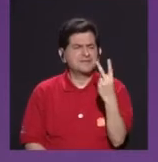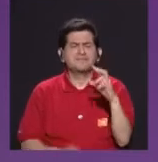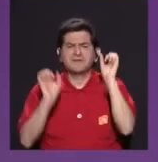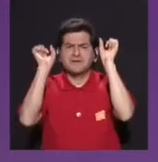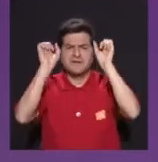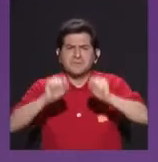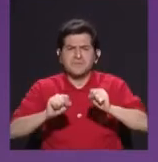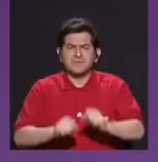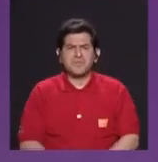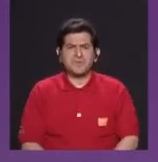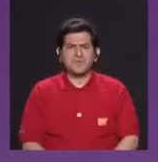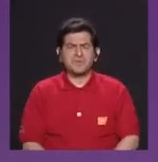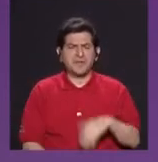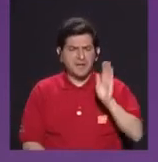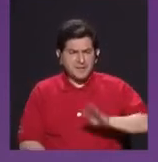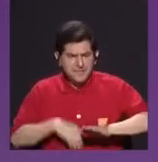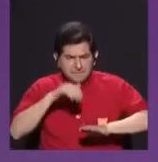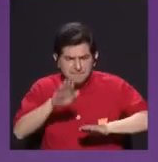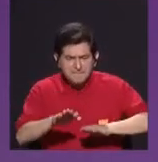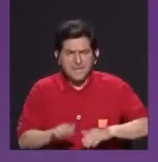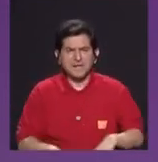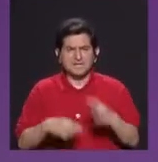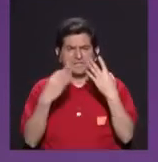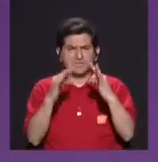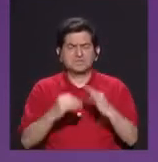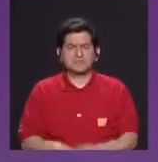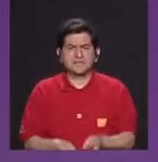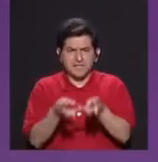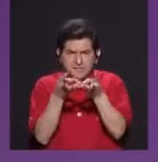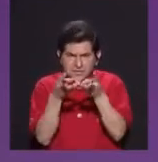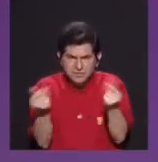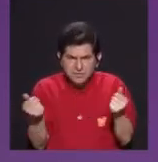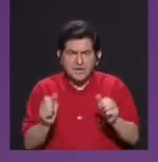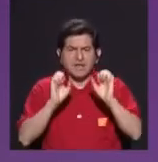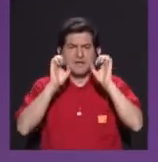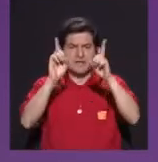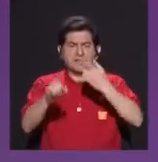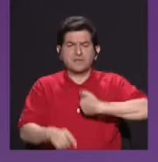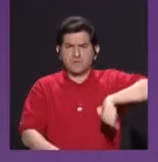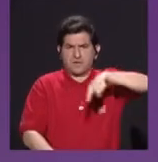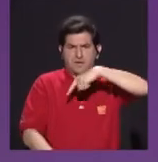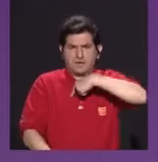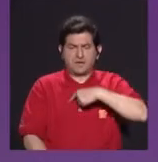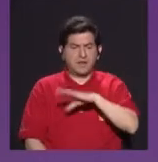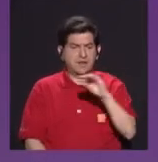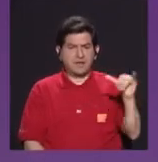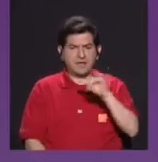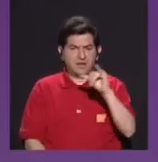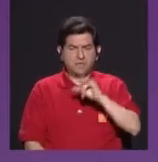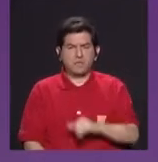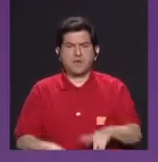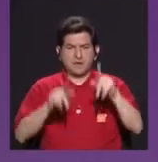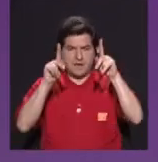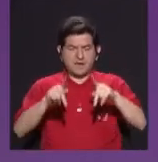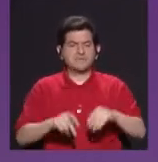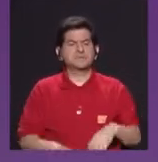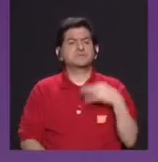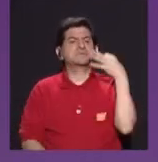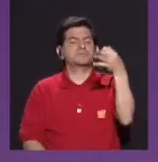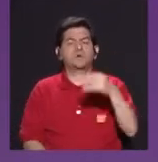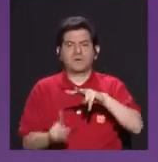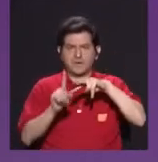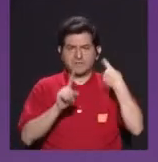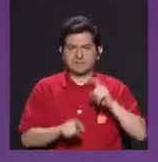lograr hacer pasos cotidianos para poder solventar y educarnos y educar a los que siguen con